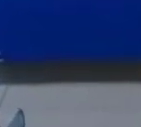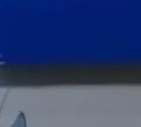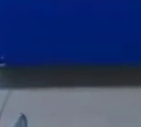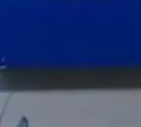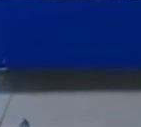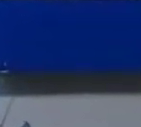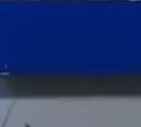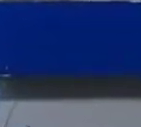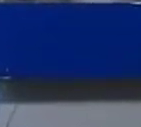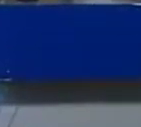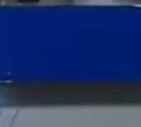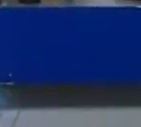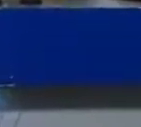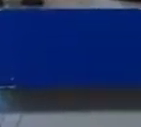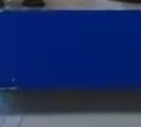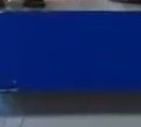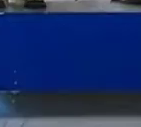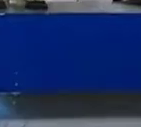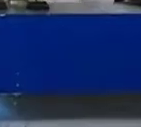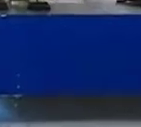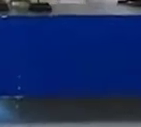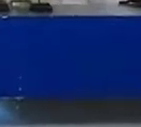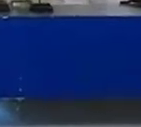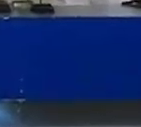¡Gloria a Dios! ¡Gloria a Dios! ¡Gloria a